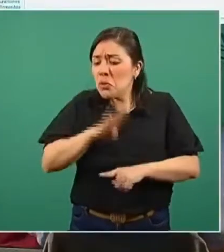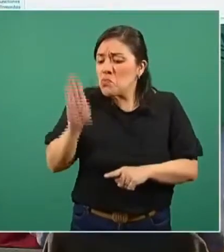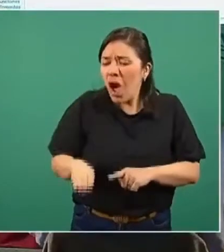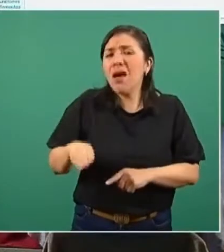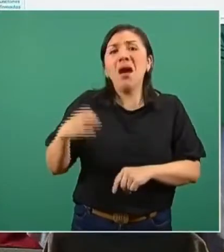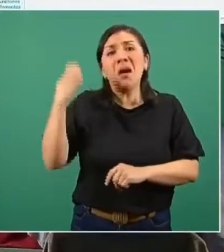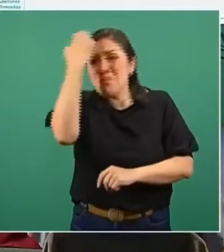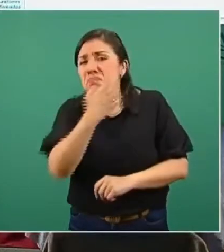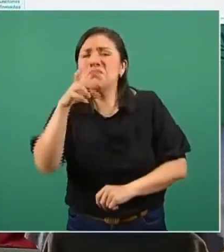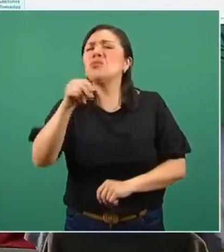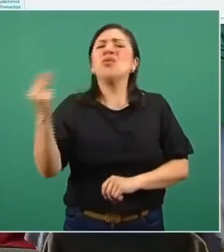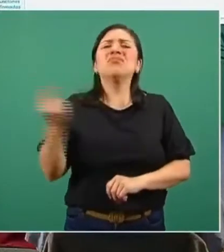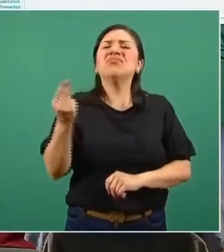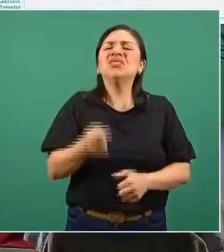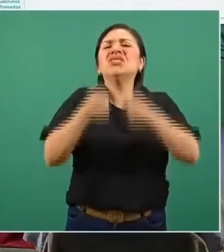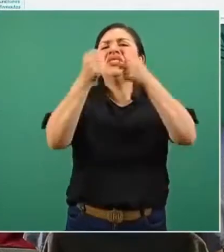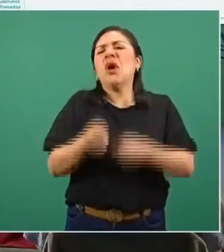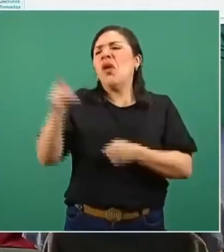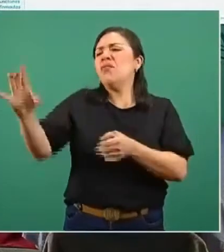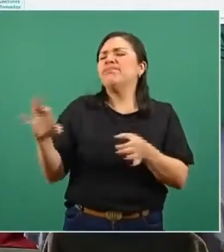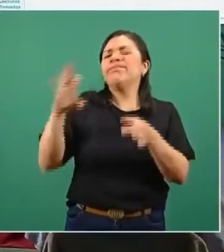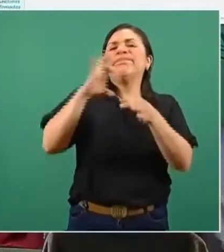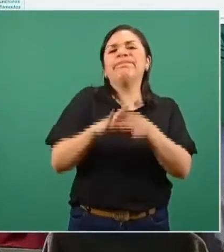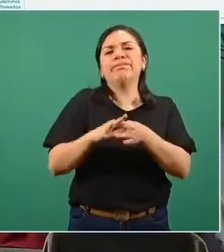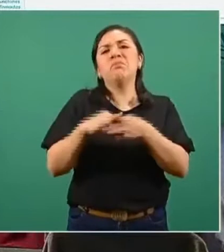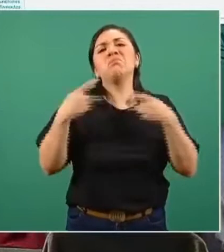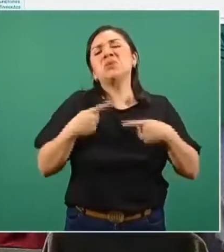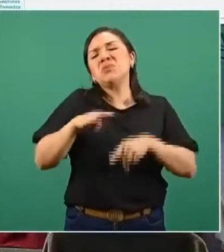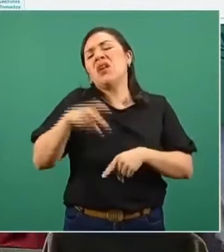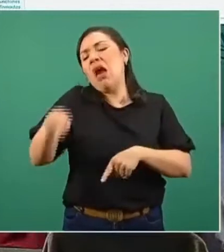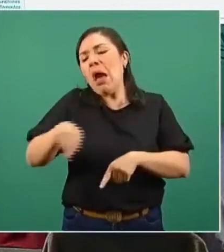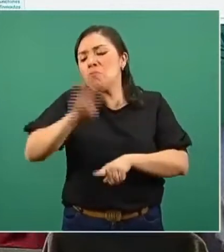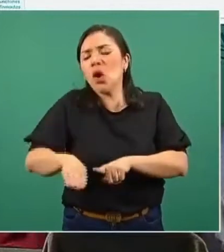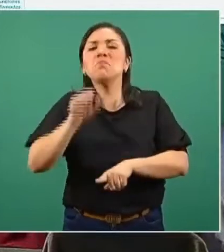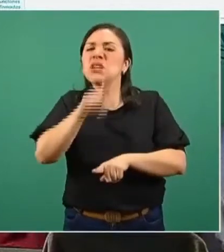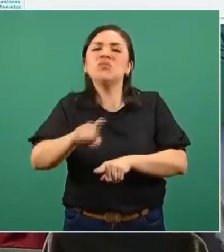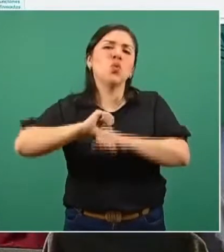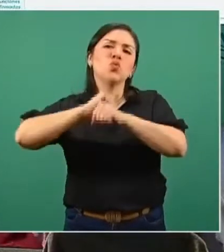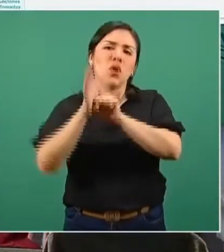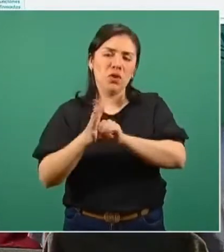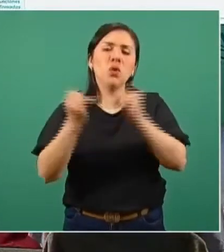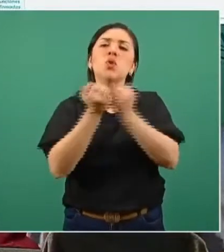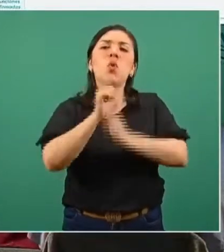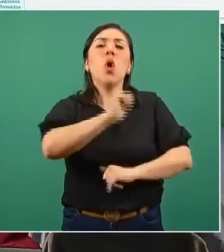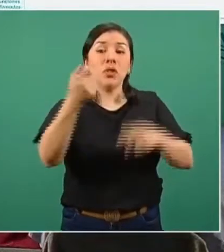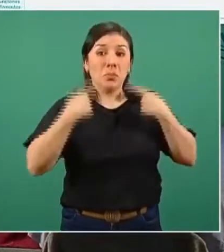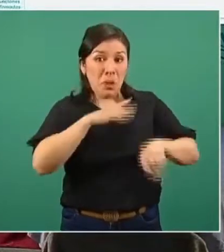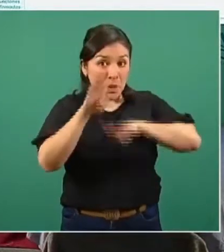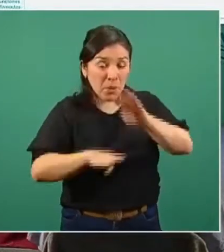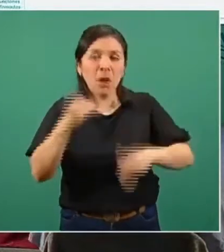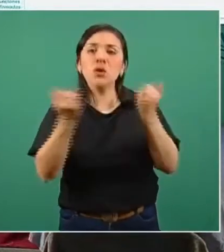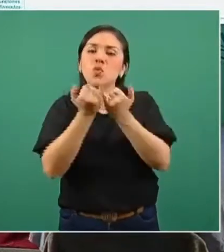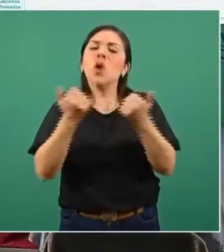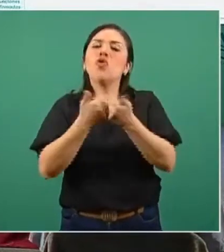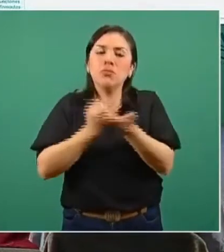esa otra persona y es un caso positivo por asociación epidemiológica. Y sobre las defunciones también se hace una